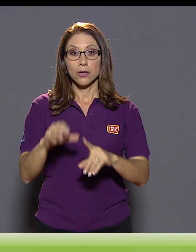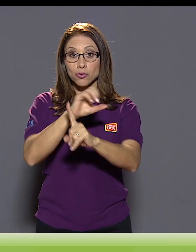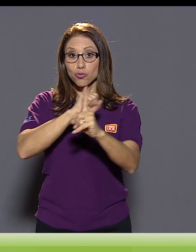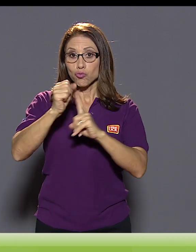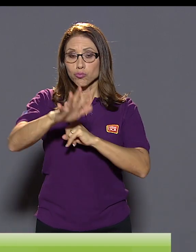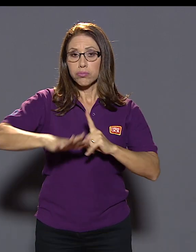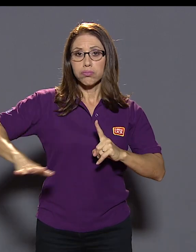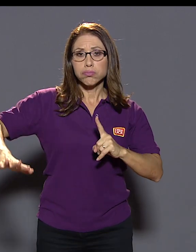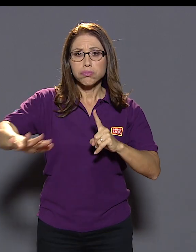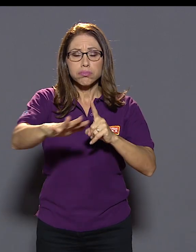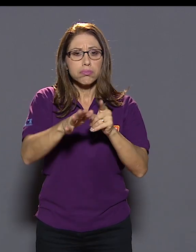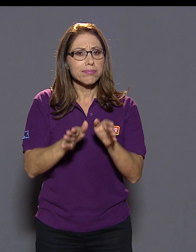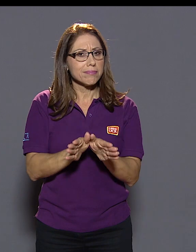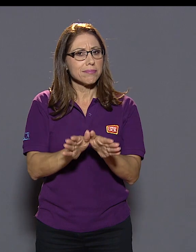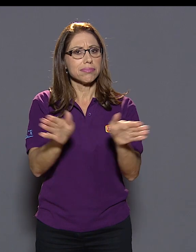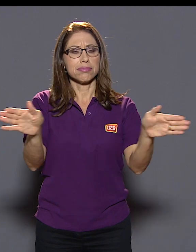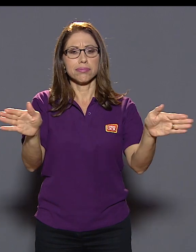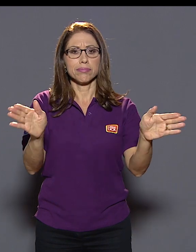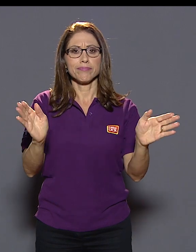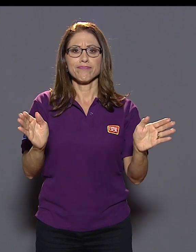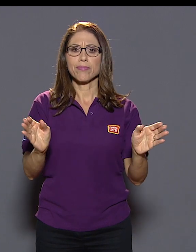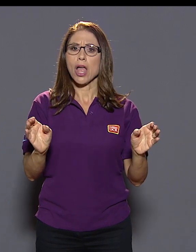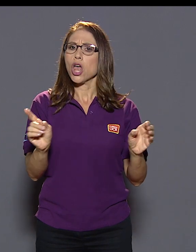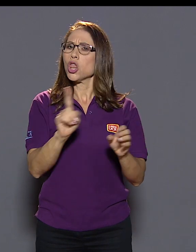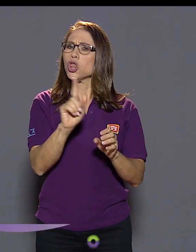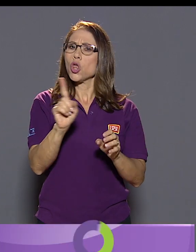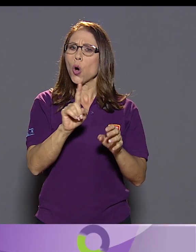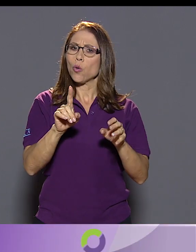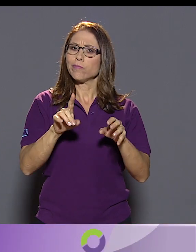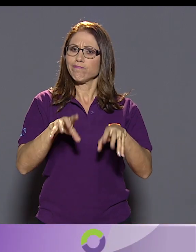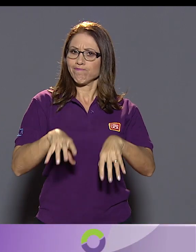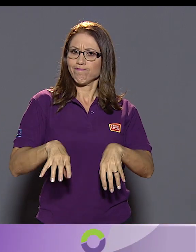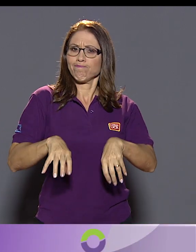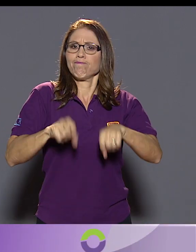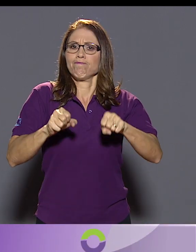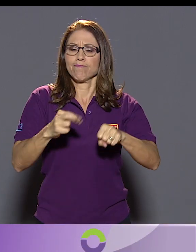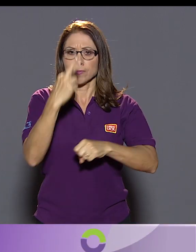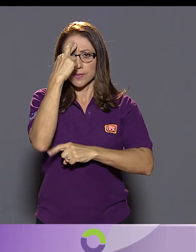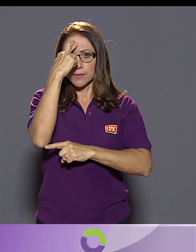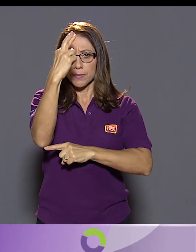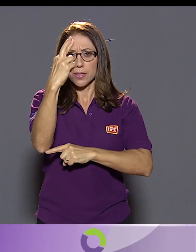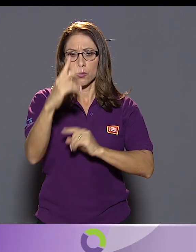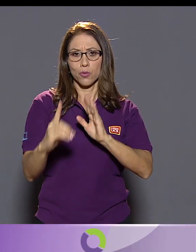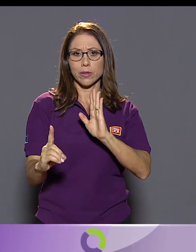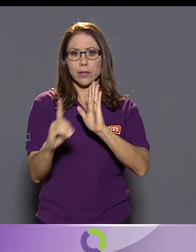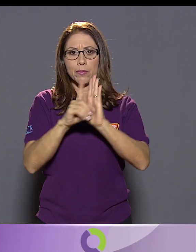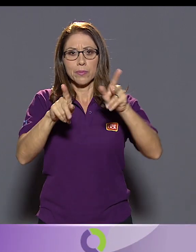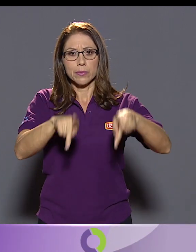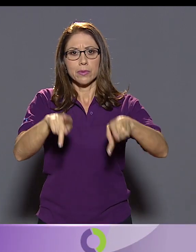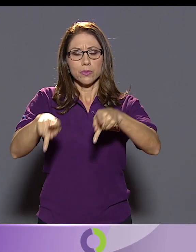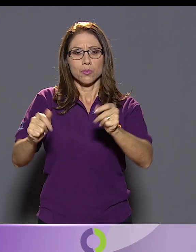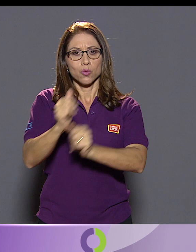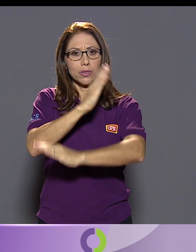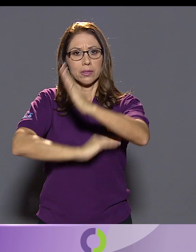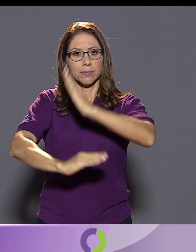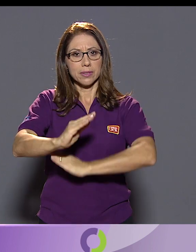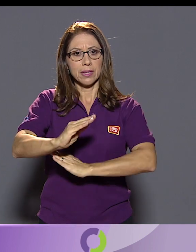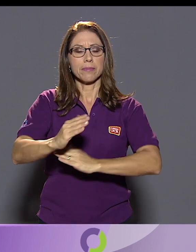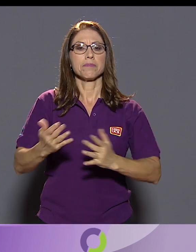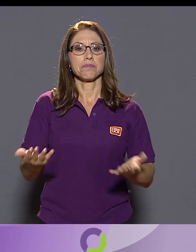en general no se ha apropiado del respeto a los derechos de las personas con discapacidad.